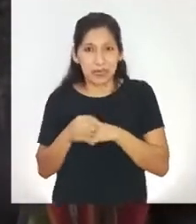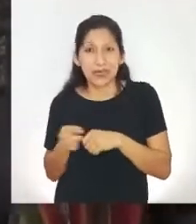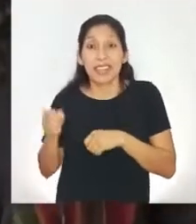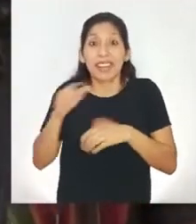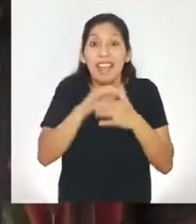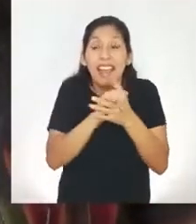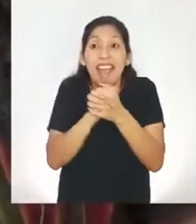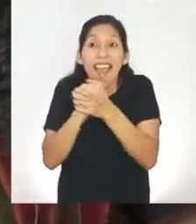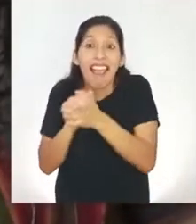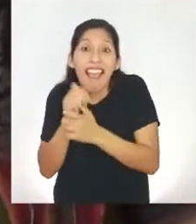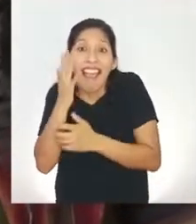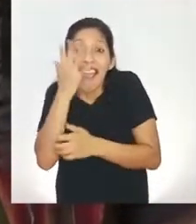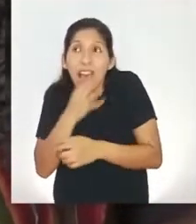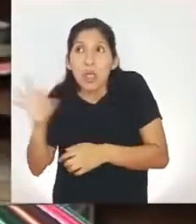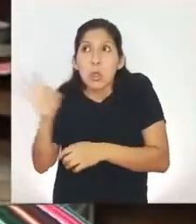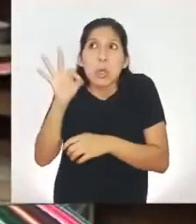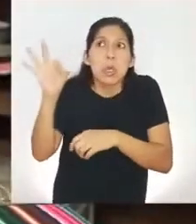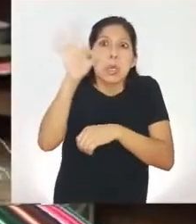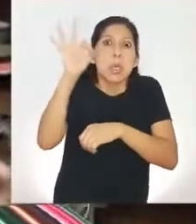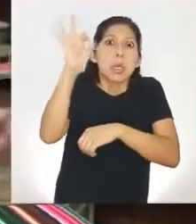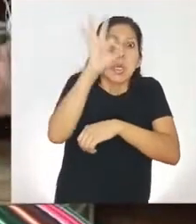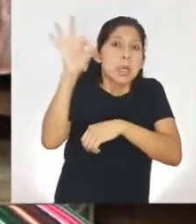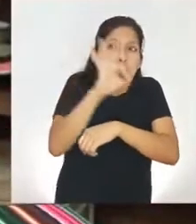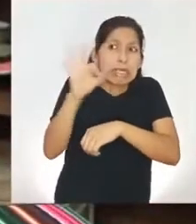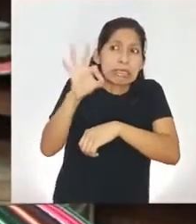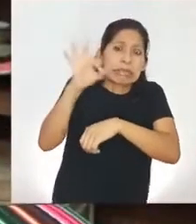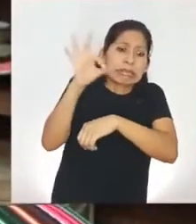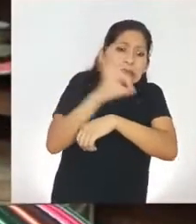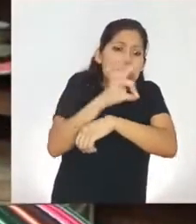Vino su amigo un lindo